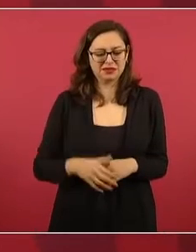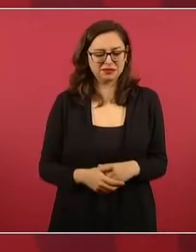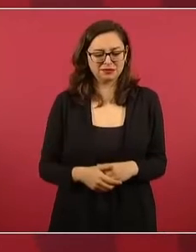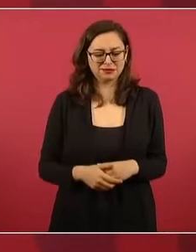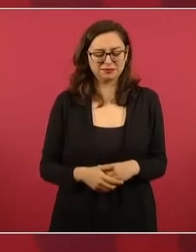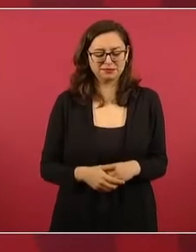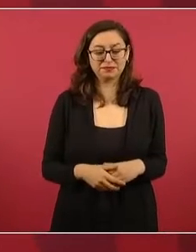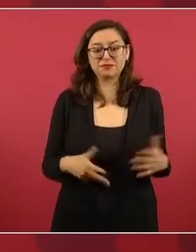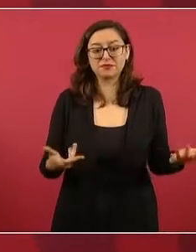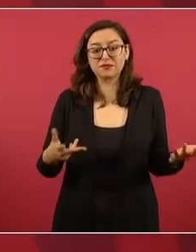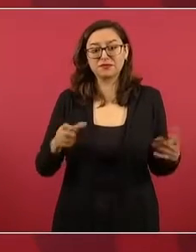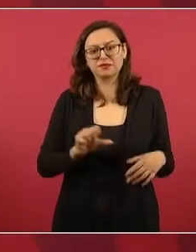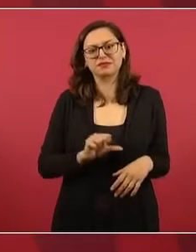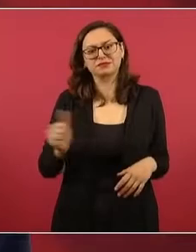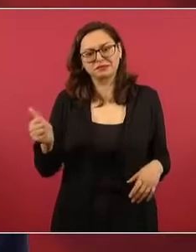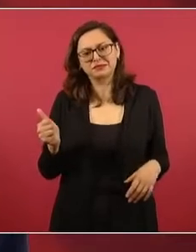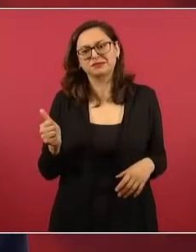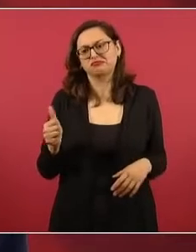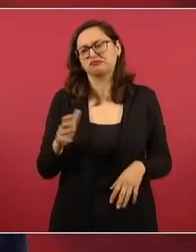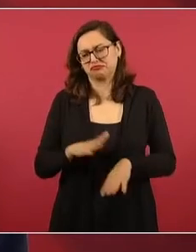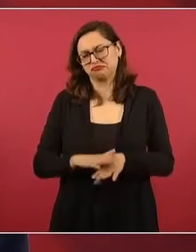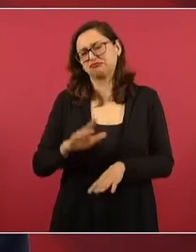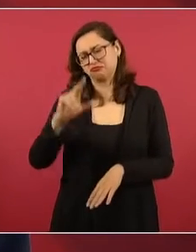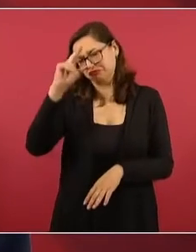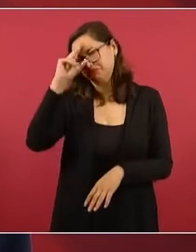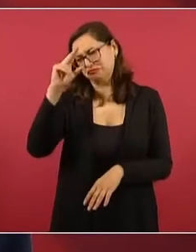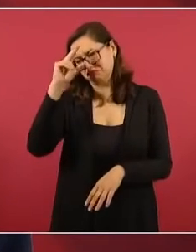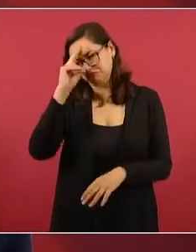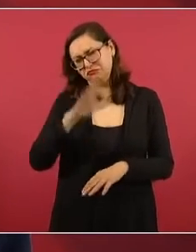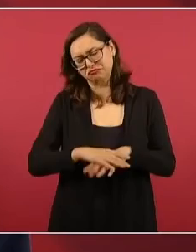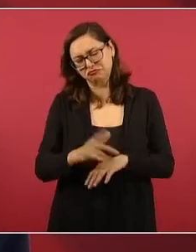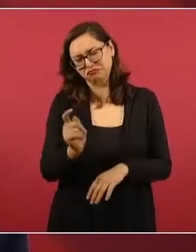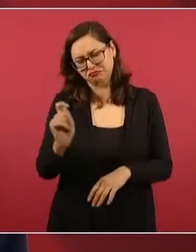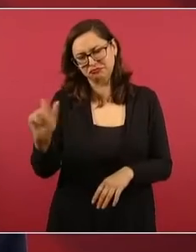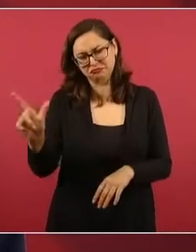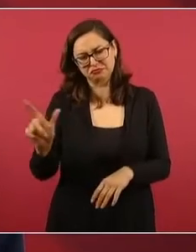inteligente o más famoso,